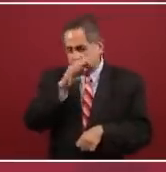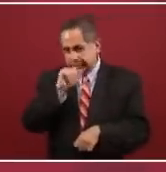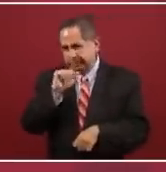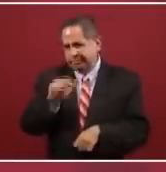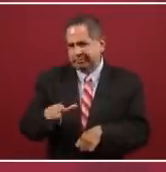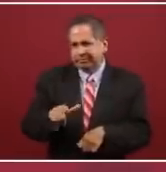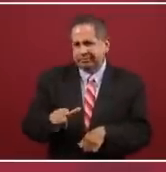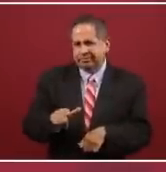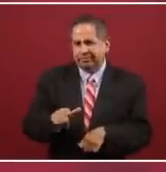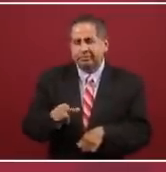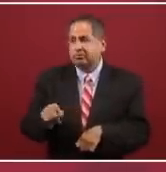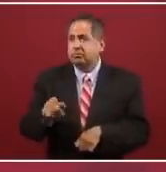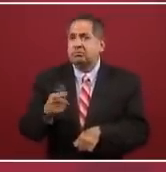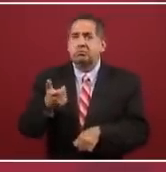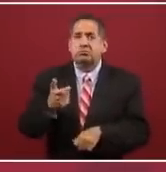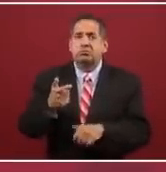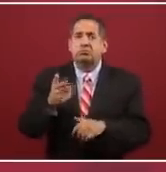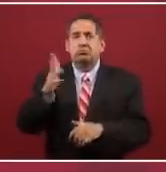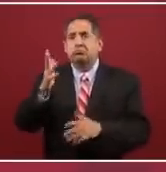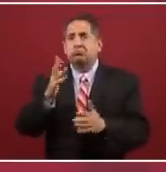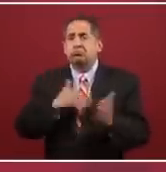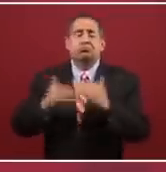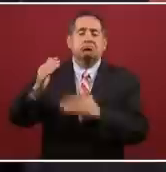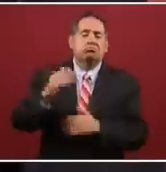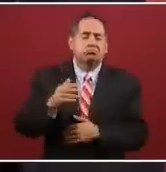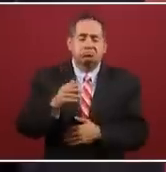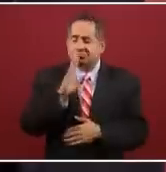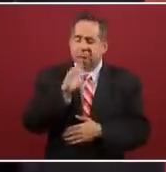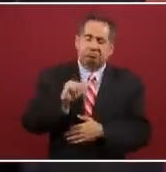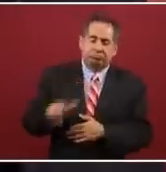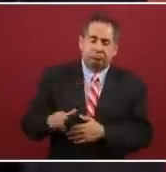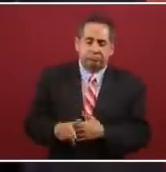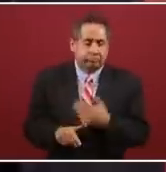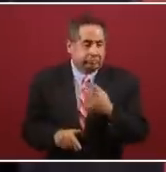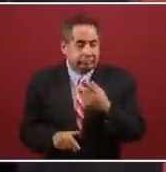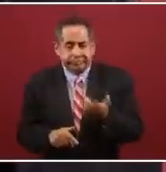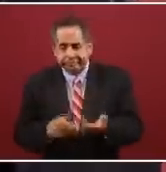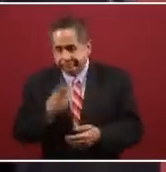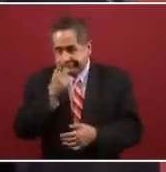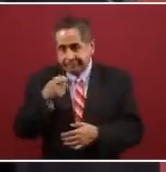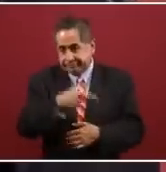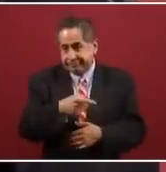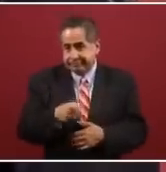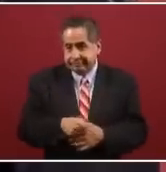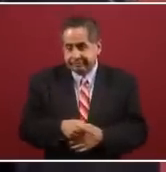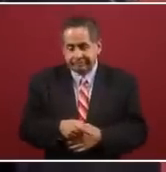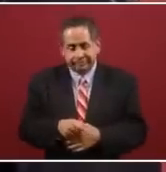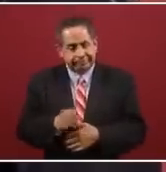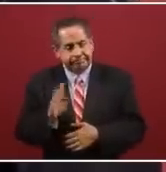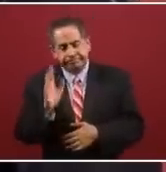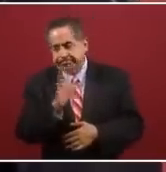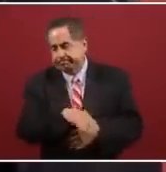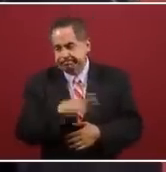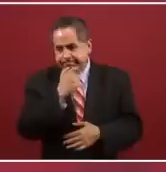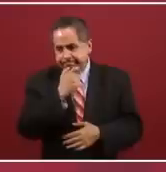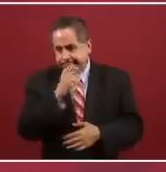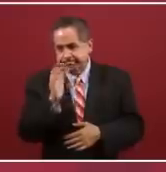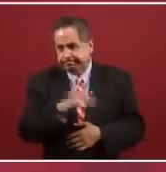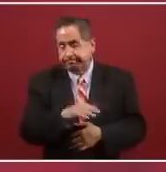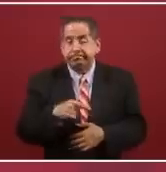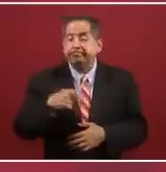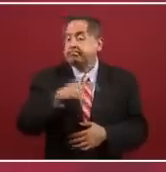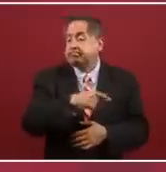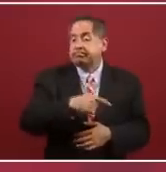el pronóstico de crecimiento, y dice que es hasta de risa.